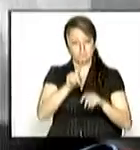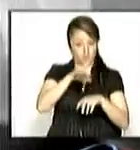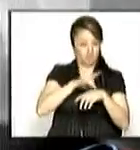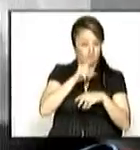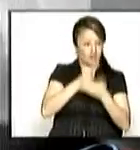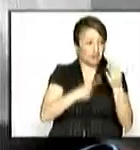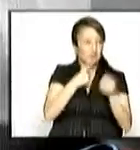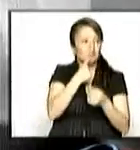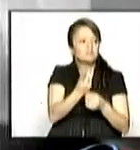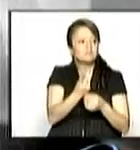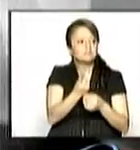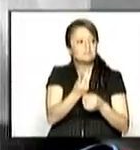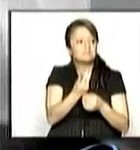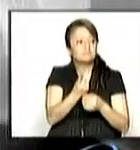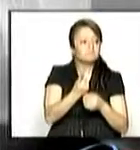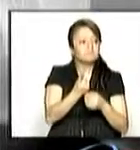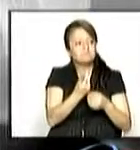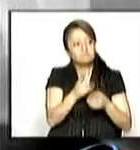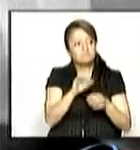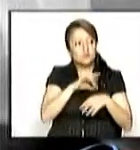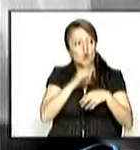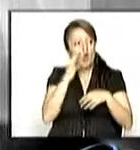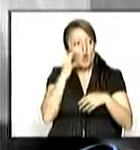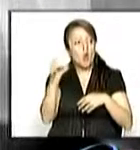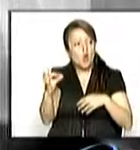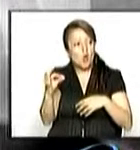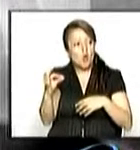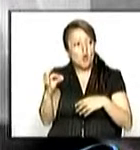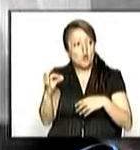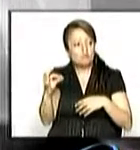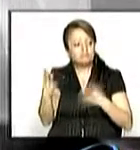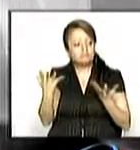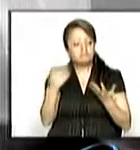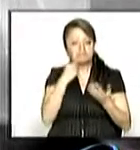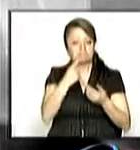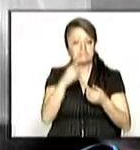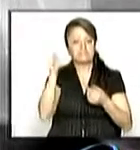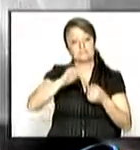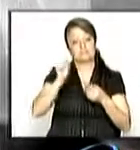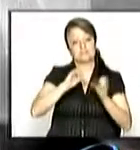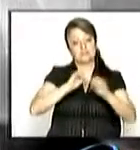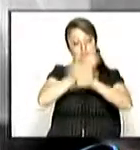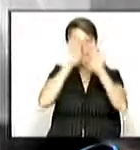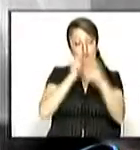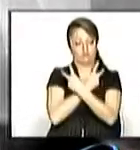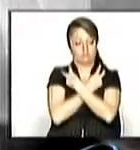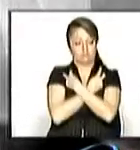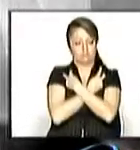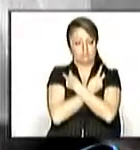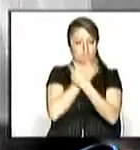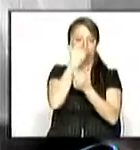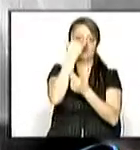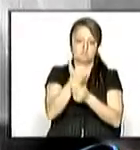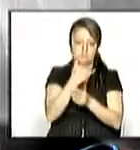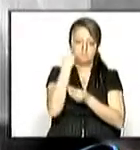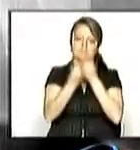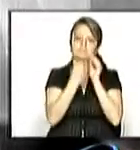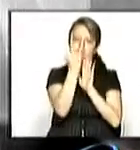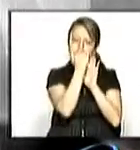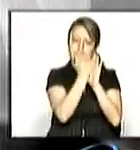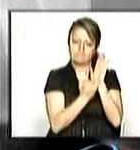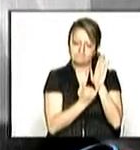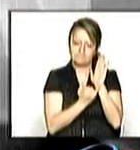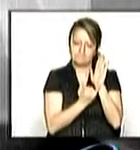de esta radiografía, estas imágenes. Sí, claro, las radiografías son nuestro primero medio diagnóstico, ¿sí? Porque